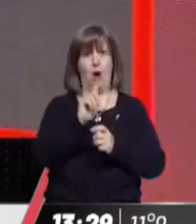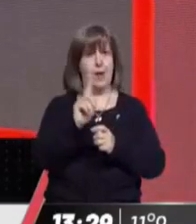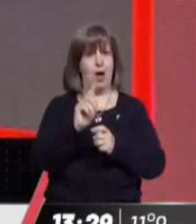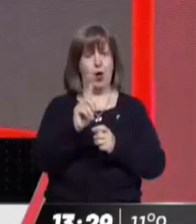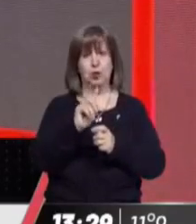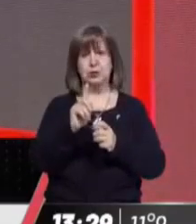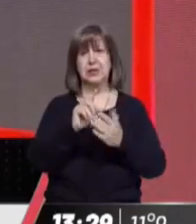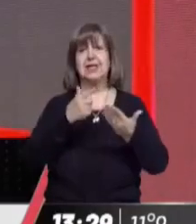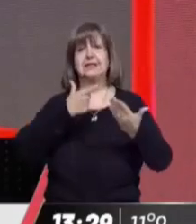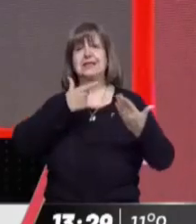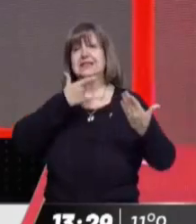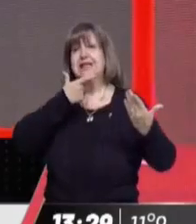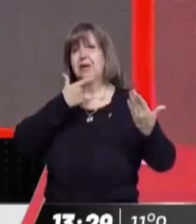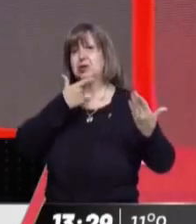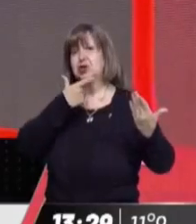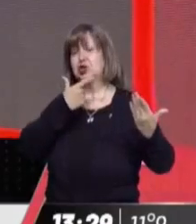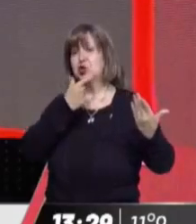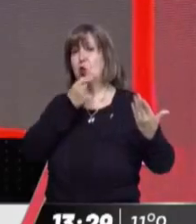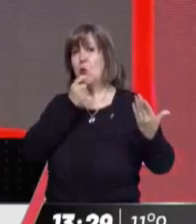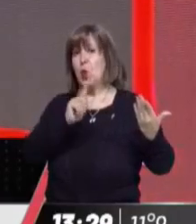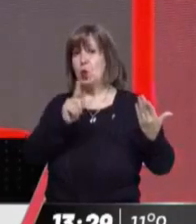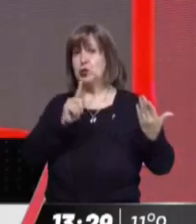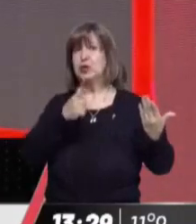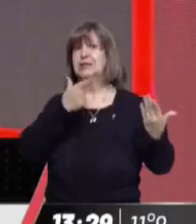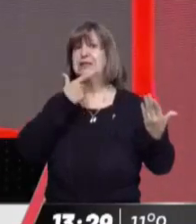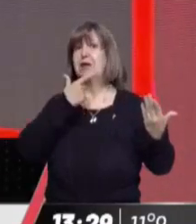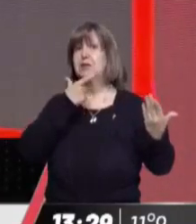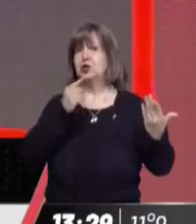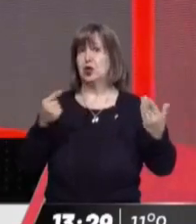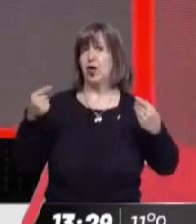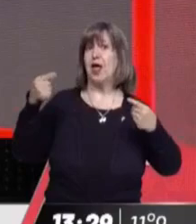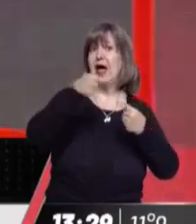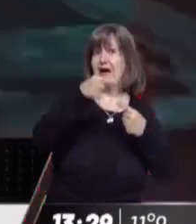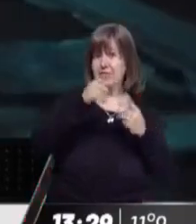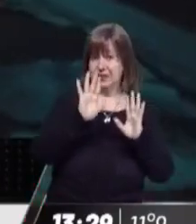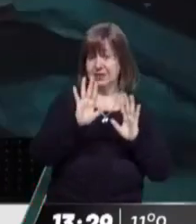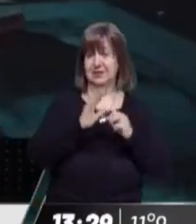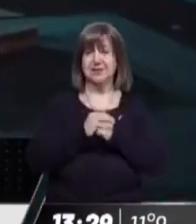respondió a este comercial con este otro comercial